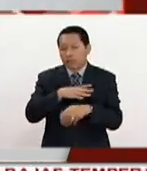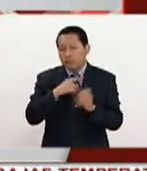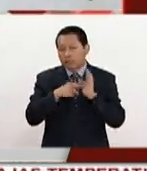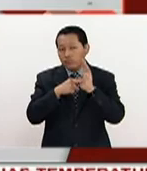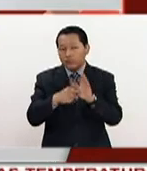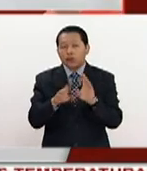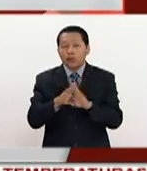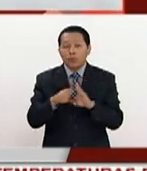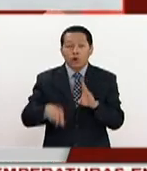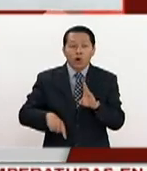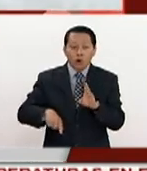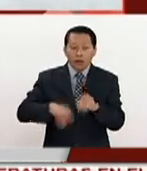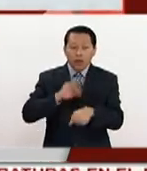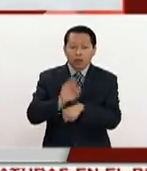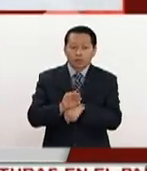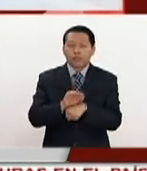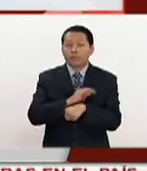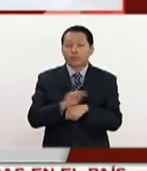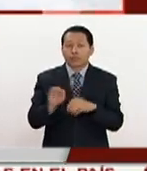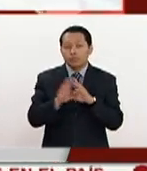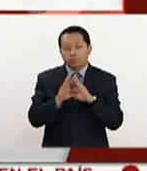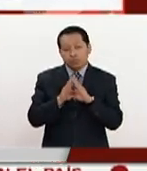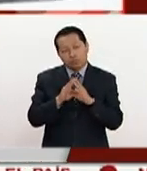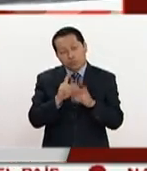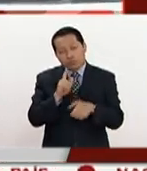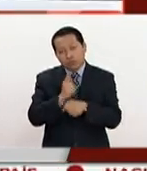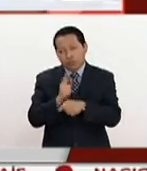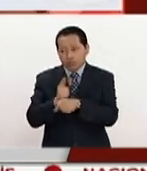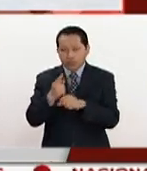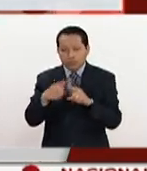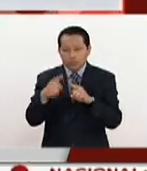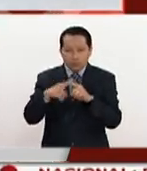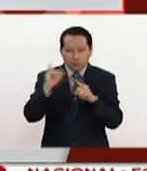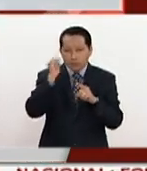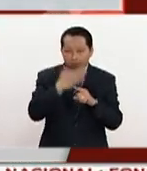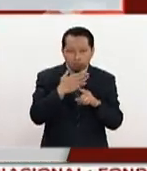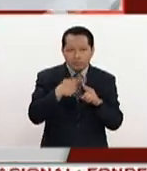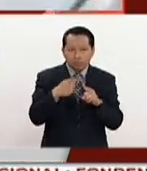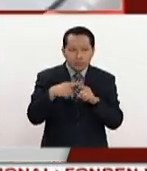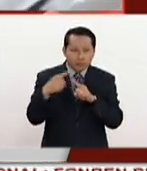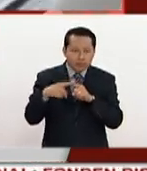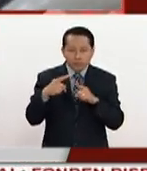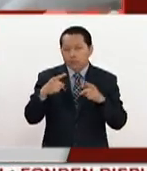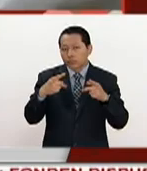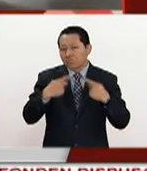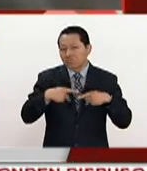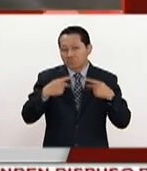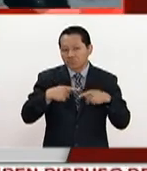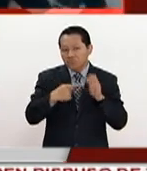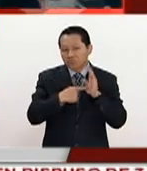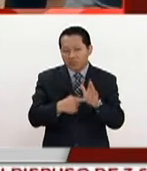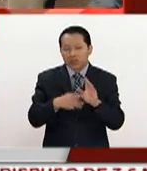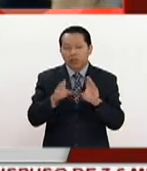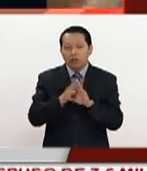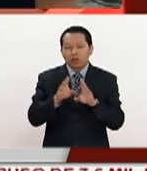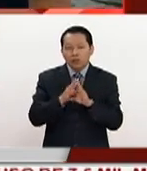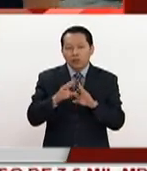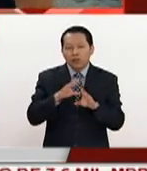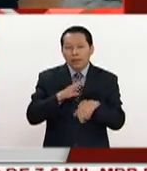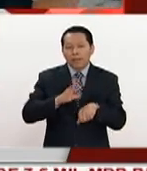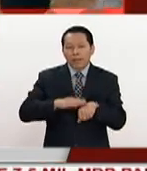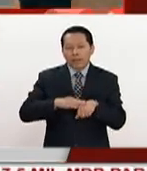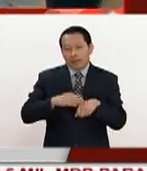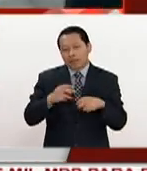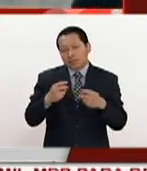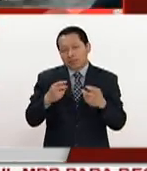en favor del gobierno, que también se nota de acuerdo a los medios y a las imágenes por miles de personas, pues esto no genera más